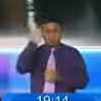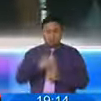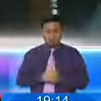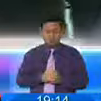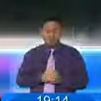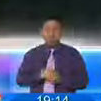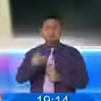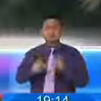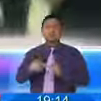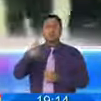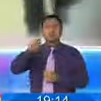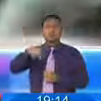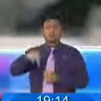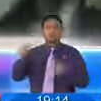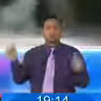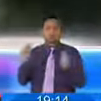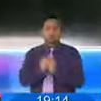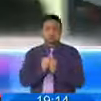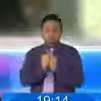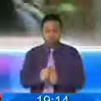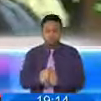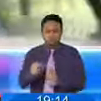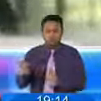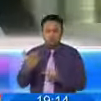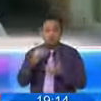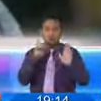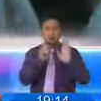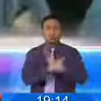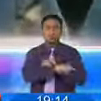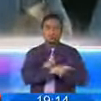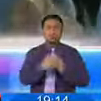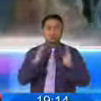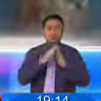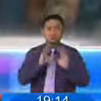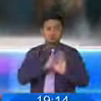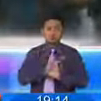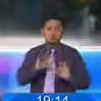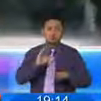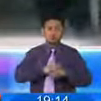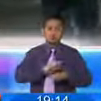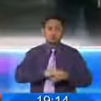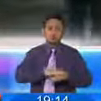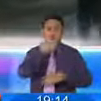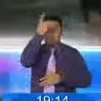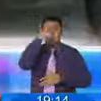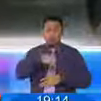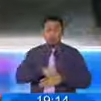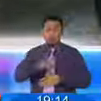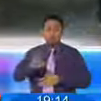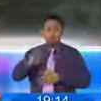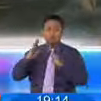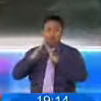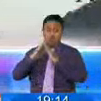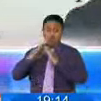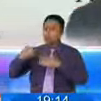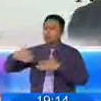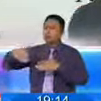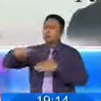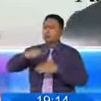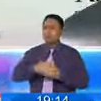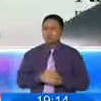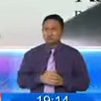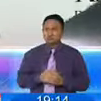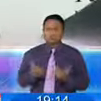de pobladores de Pedernales, a quienes, según denuncia, los han dejado sin hogar tras la decisión judicial de desalojarlos de sus viviendas.